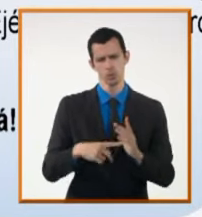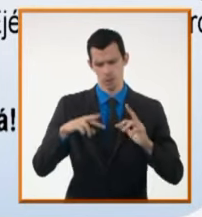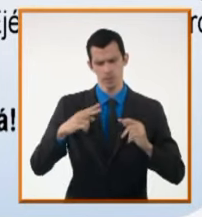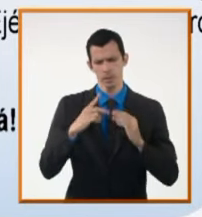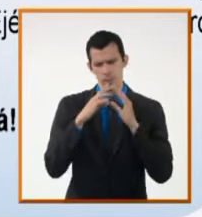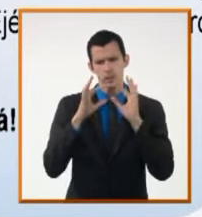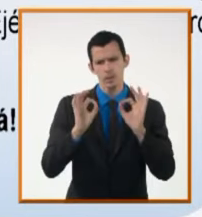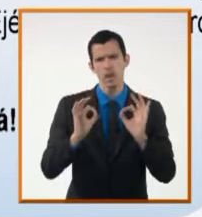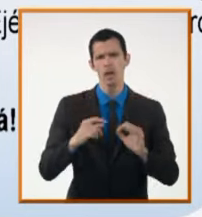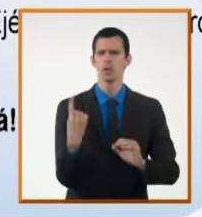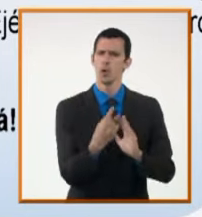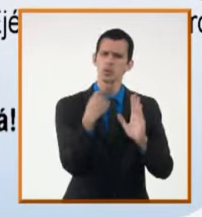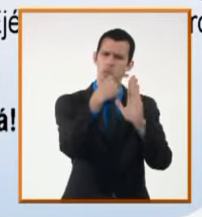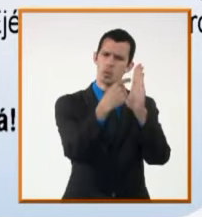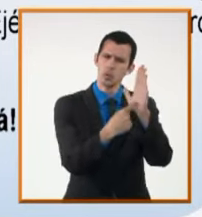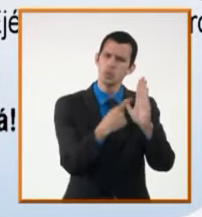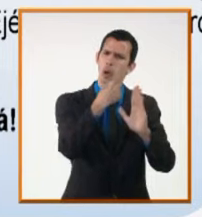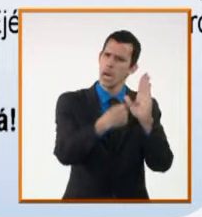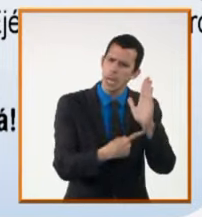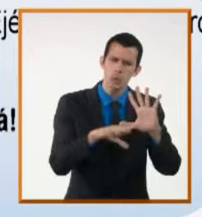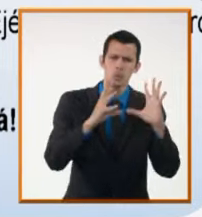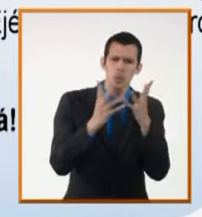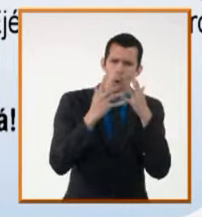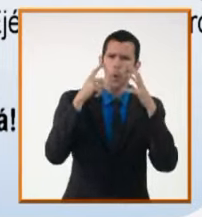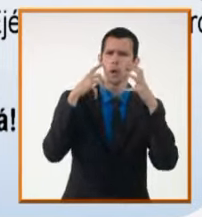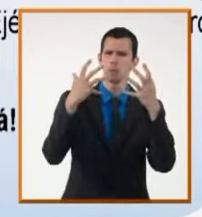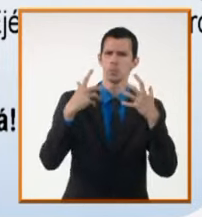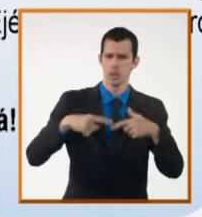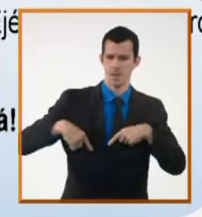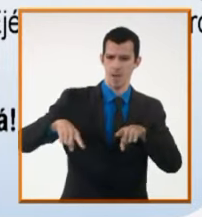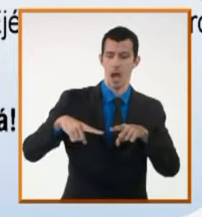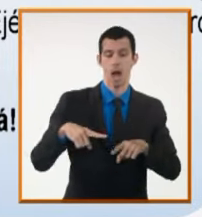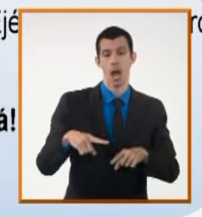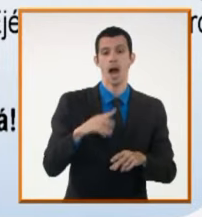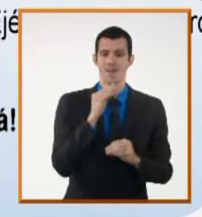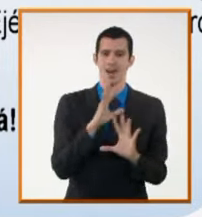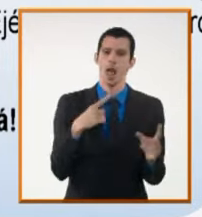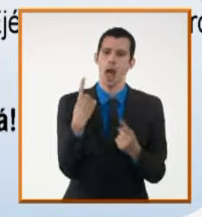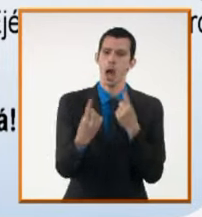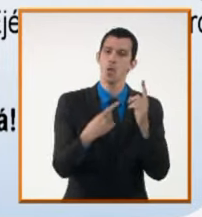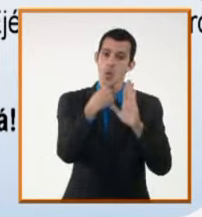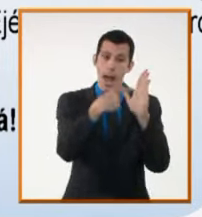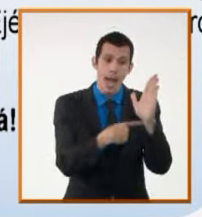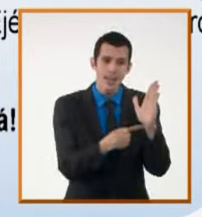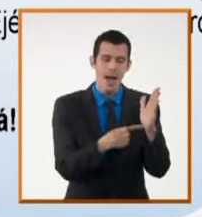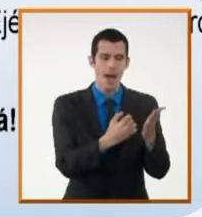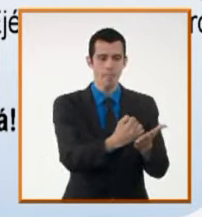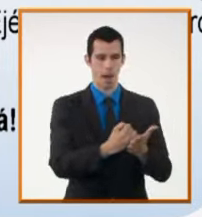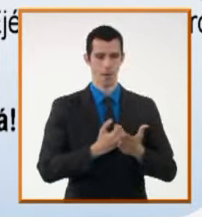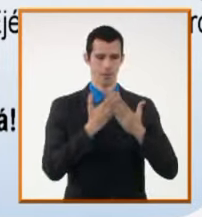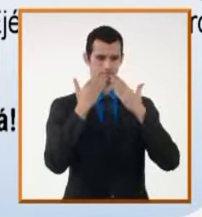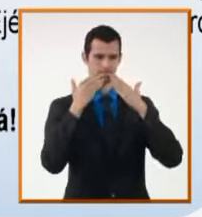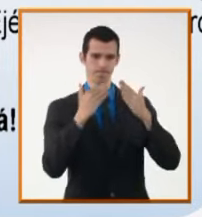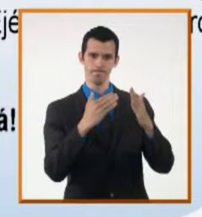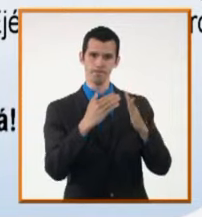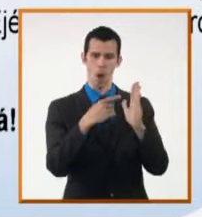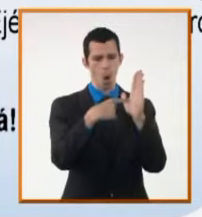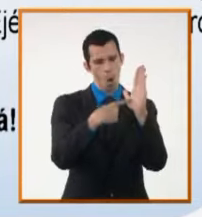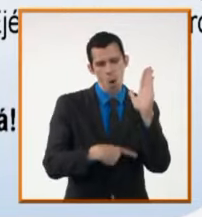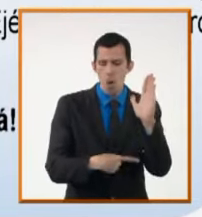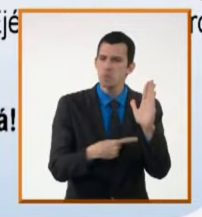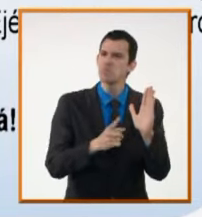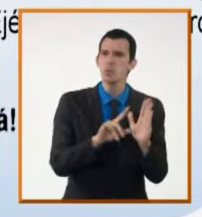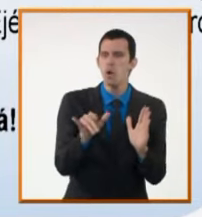medidas que se implementarán no tendrán todo un impacto inmediato que resolverán todos los problemas